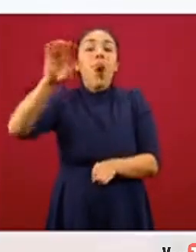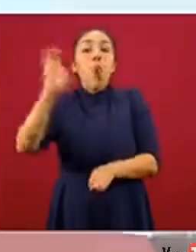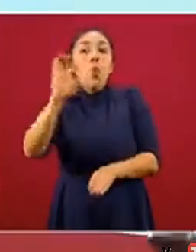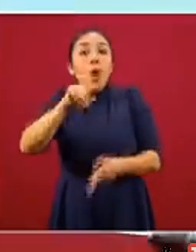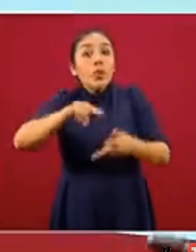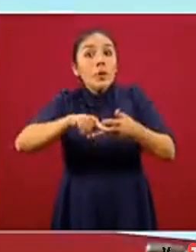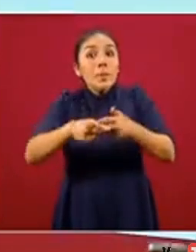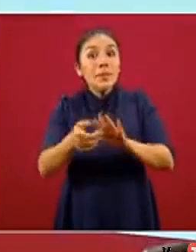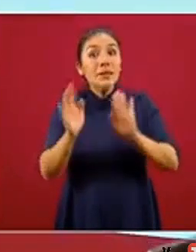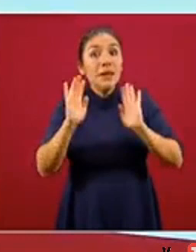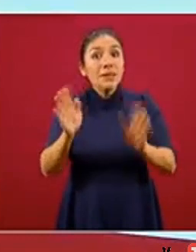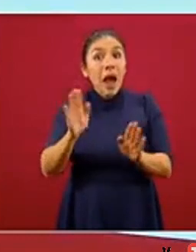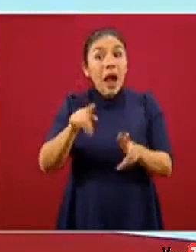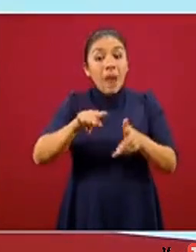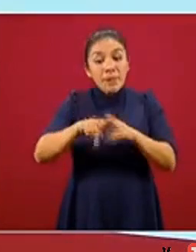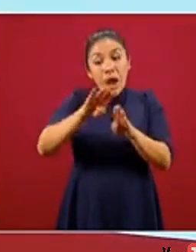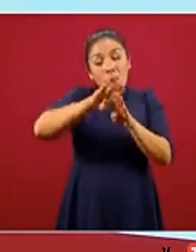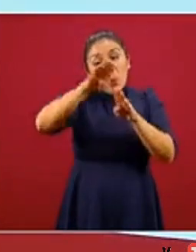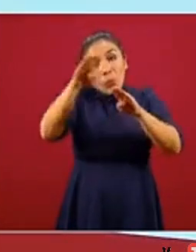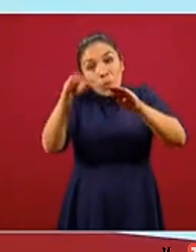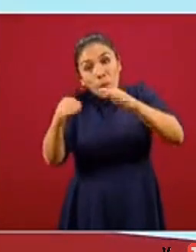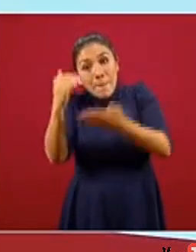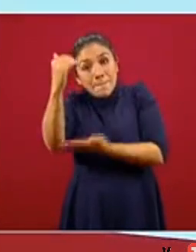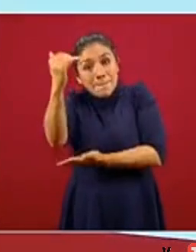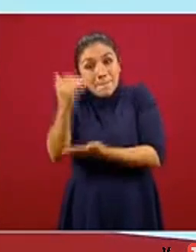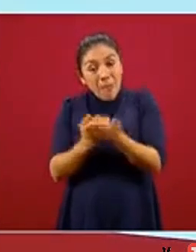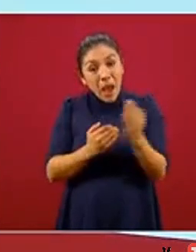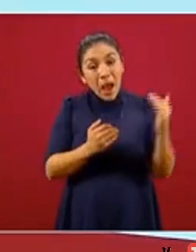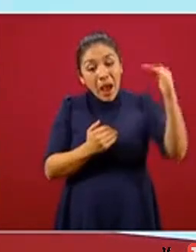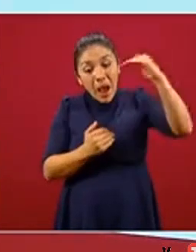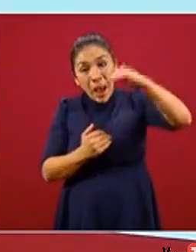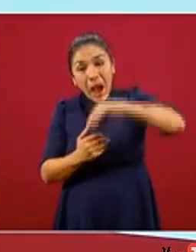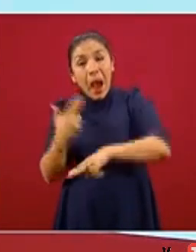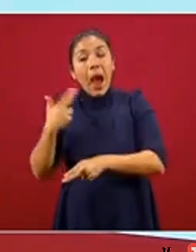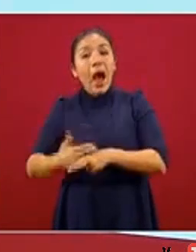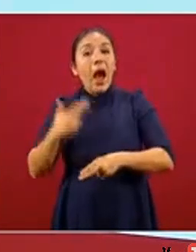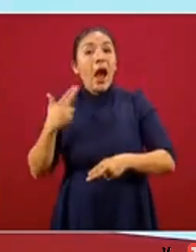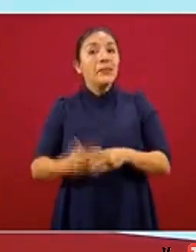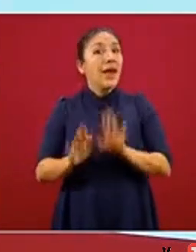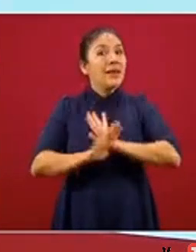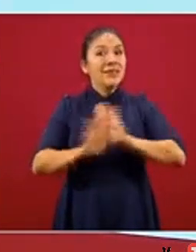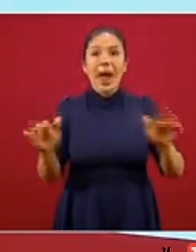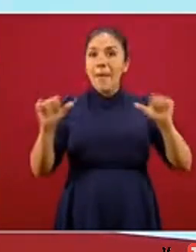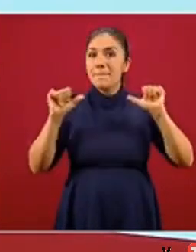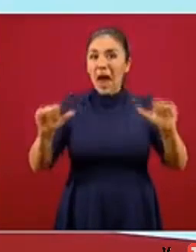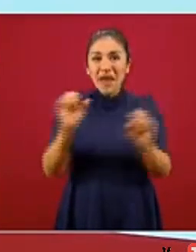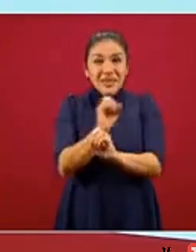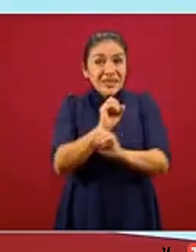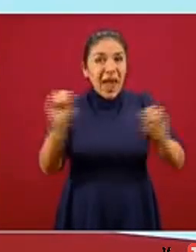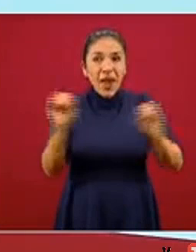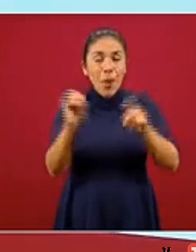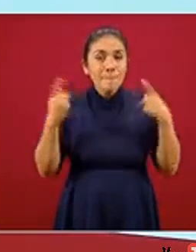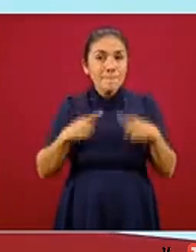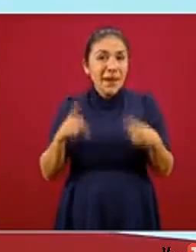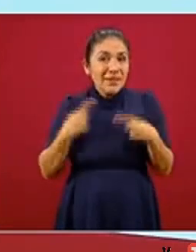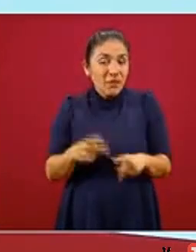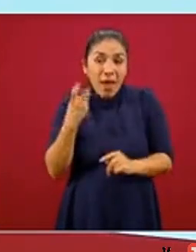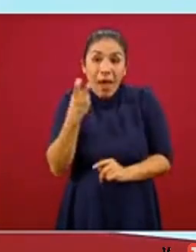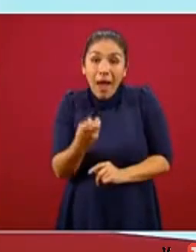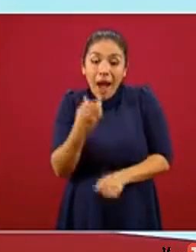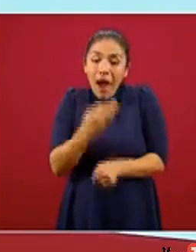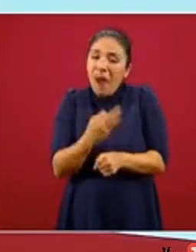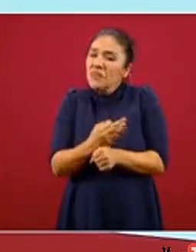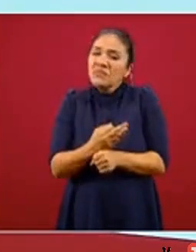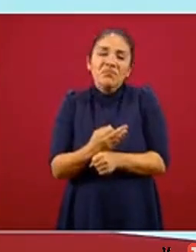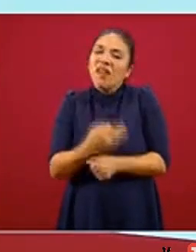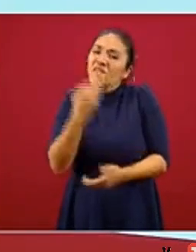epidemia empieza a reducir hasta llegar al punto en donde ya no haya casos? Situación que todavía es distante,